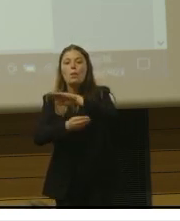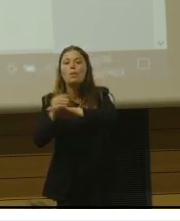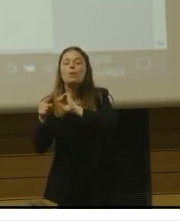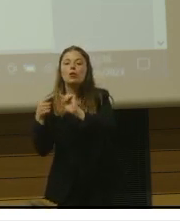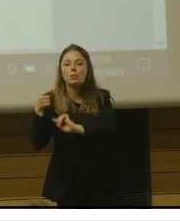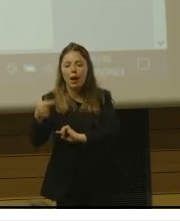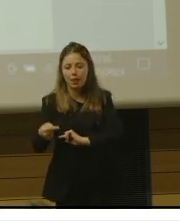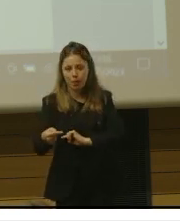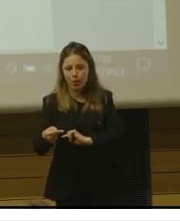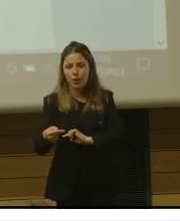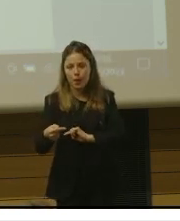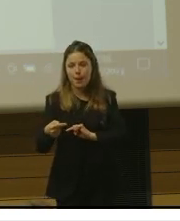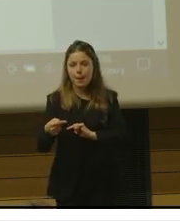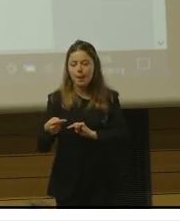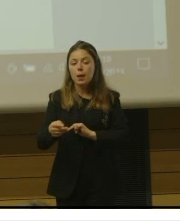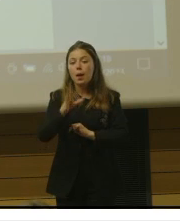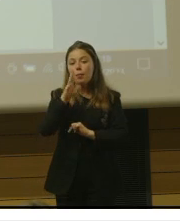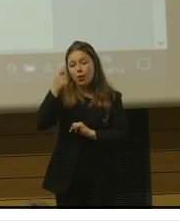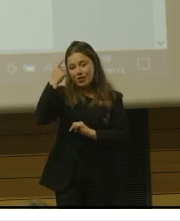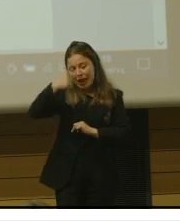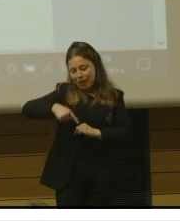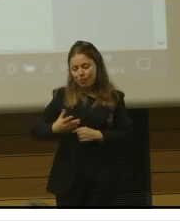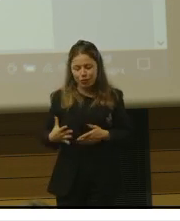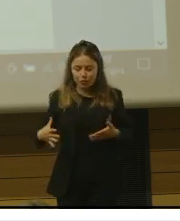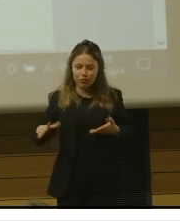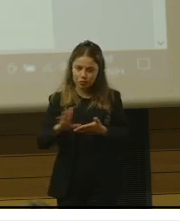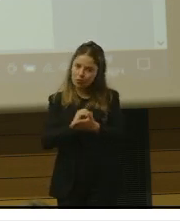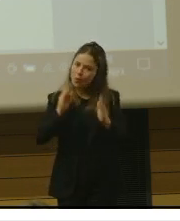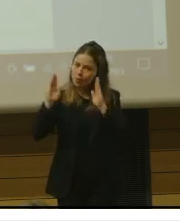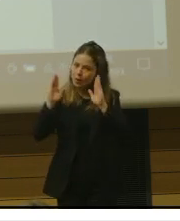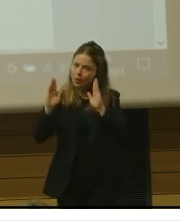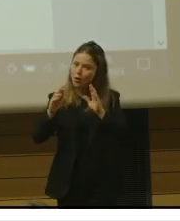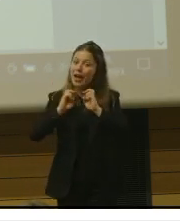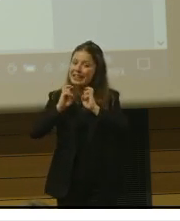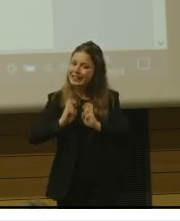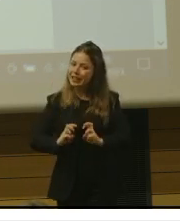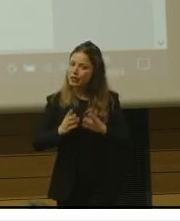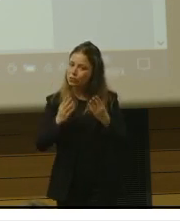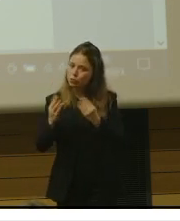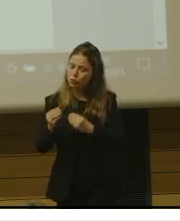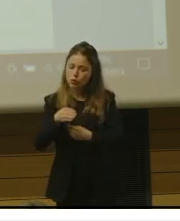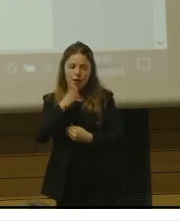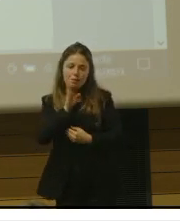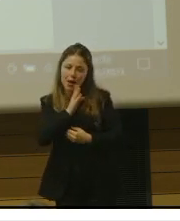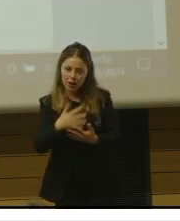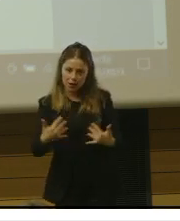Que, como muchos sabemos o todos sabemos, ¿no? Pues es un periodo de mucho estrés materno, ¿no?